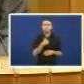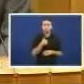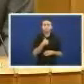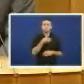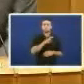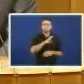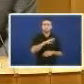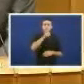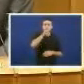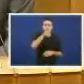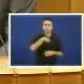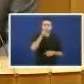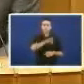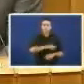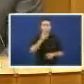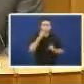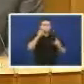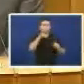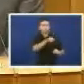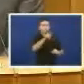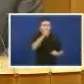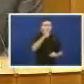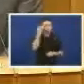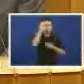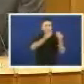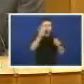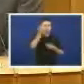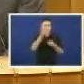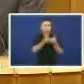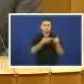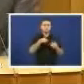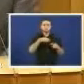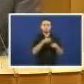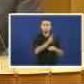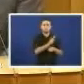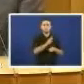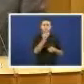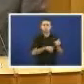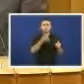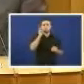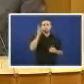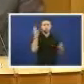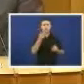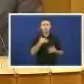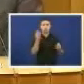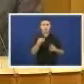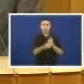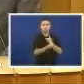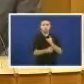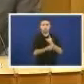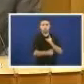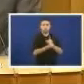creera que o Partido Popular únicamente lhe corresponde gobernar os malestares reais ou ficticios da sociedade galega